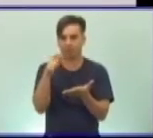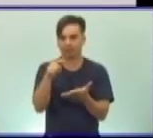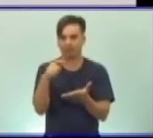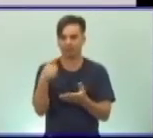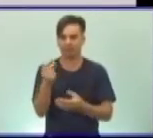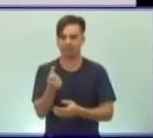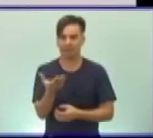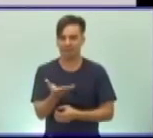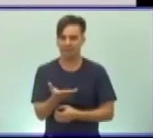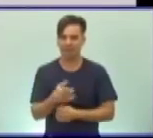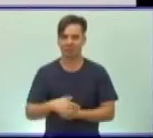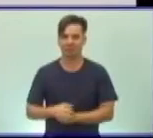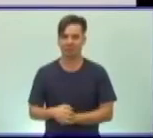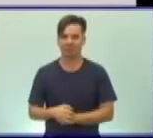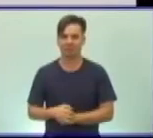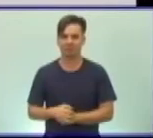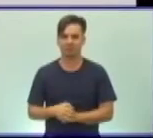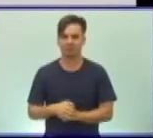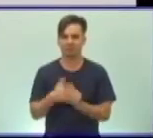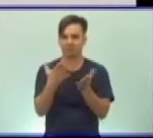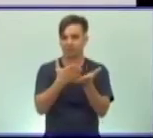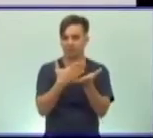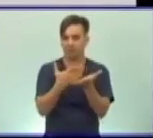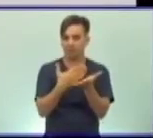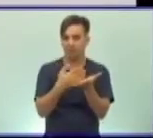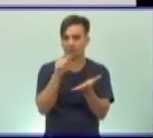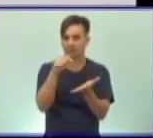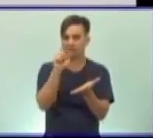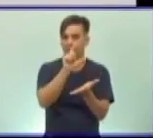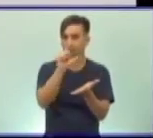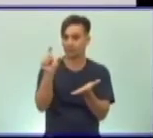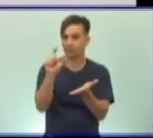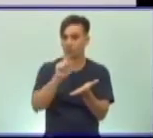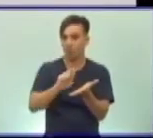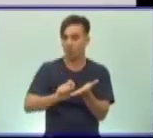rapidito en qué página están estos recuadros.